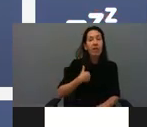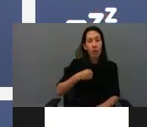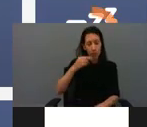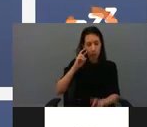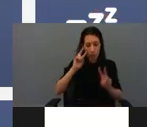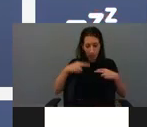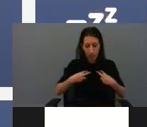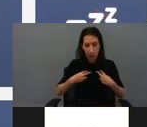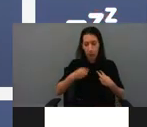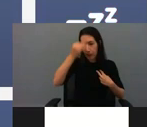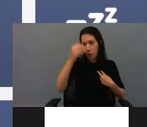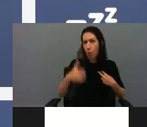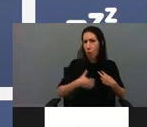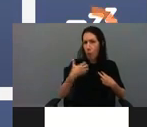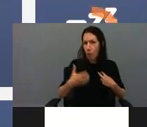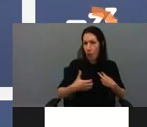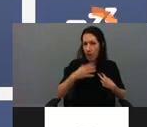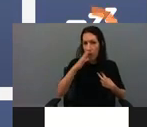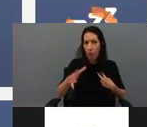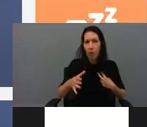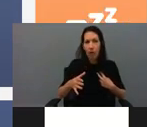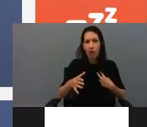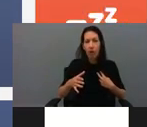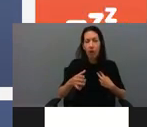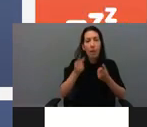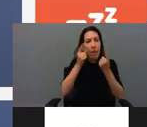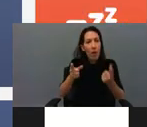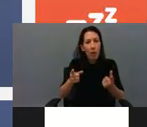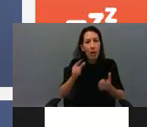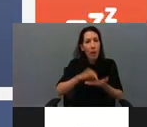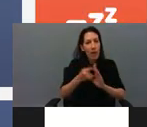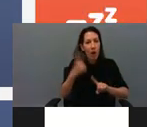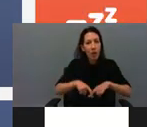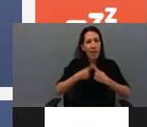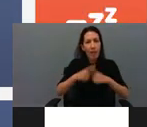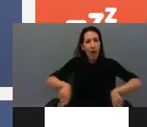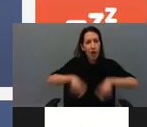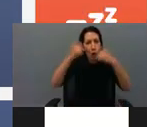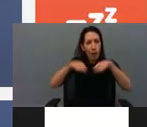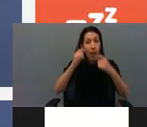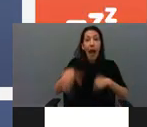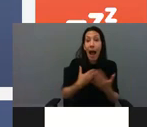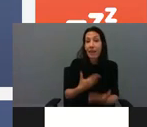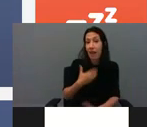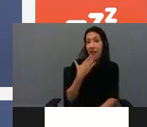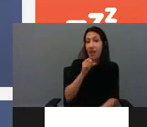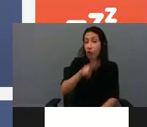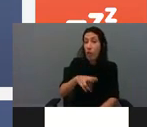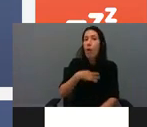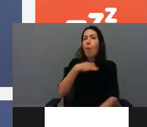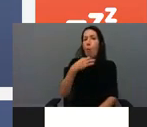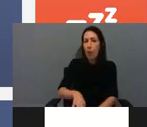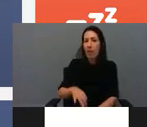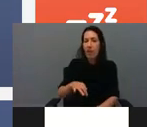un estorbo porque oía que estropeaba los planes de trabajo de la familia. Hasta los 12 años que pude tener